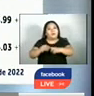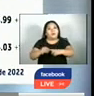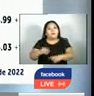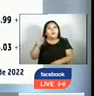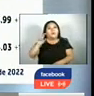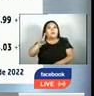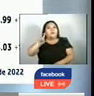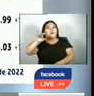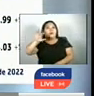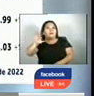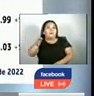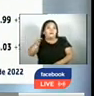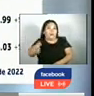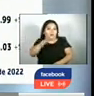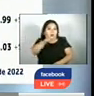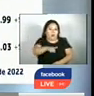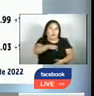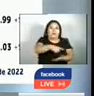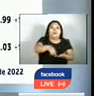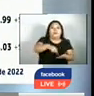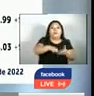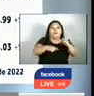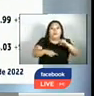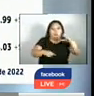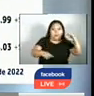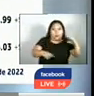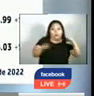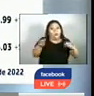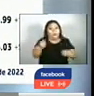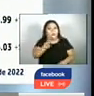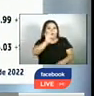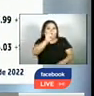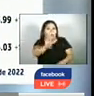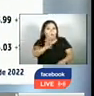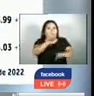15 centavos en la zona central y occidental con precios de